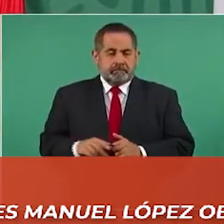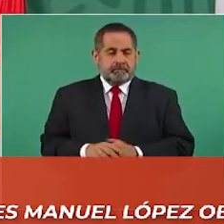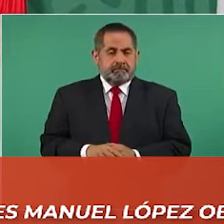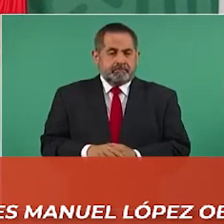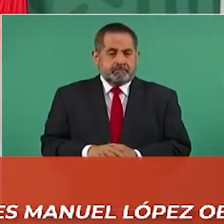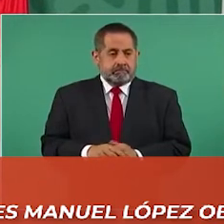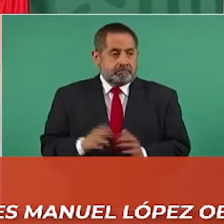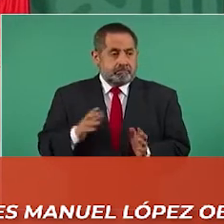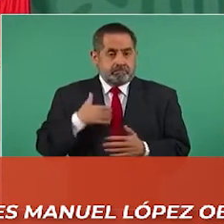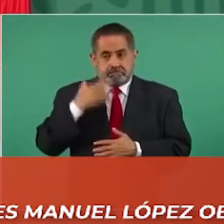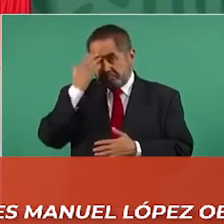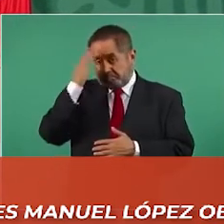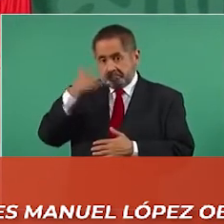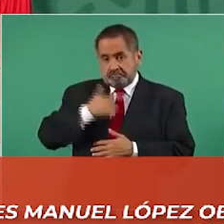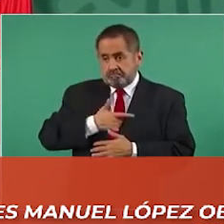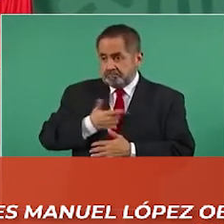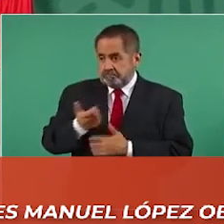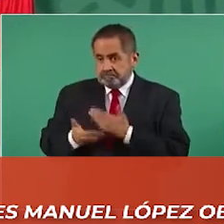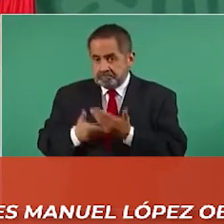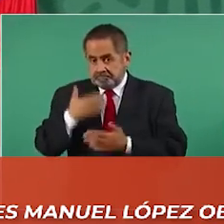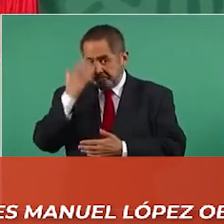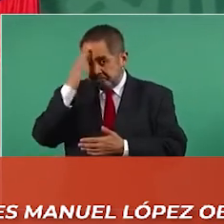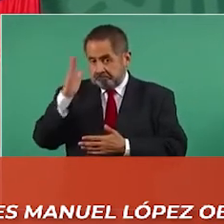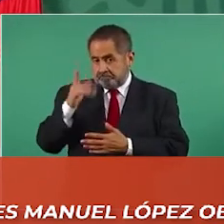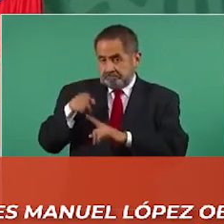que no tengo el gusto de